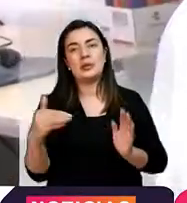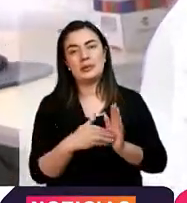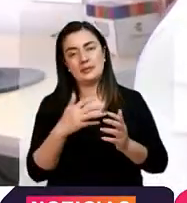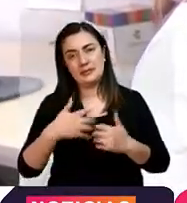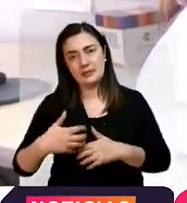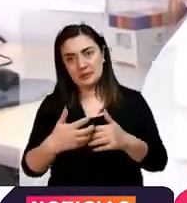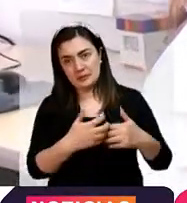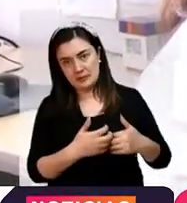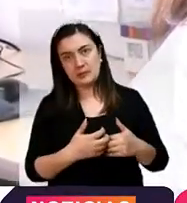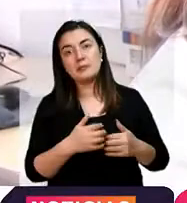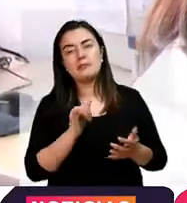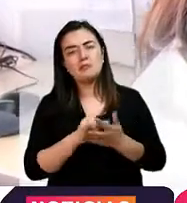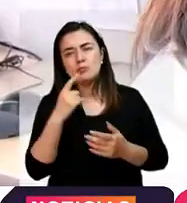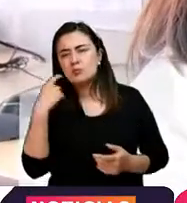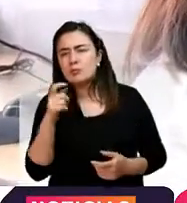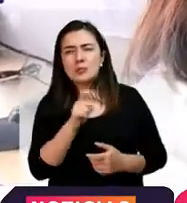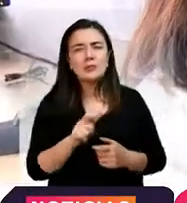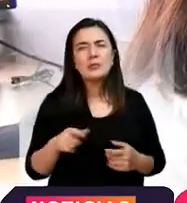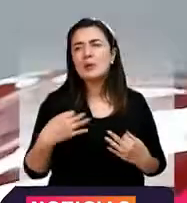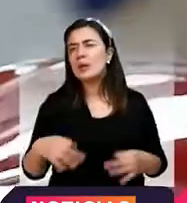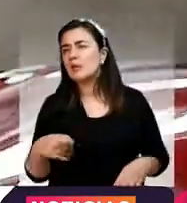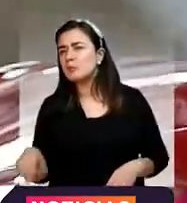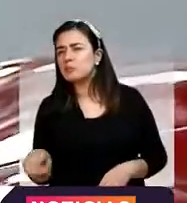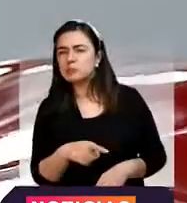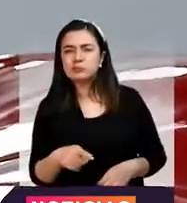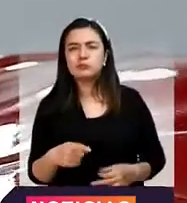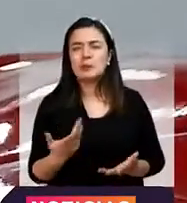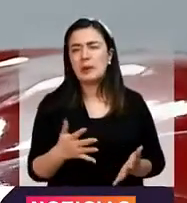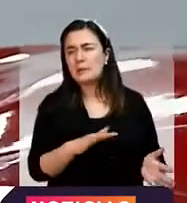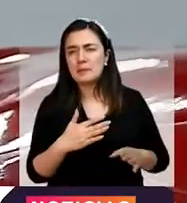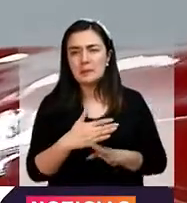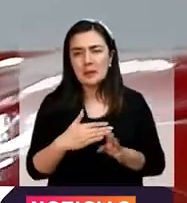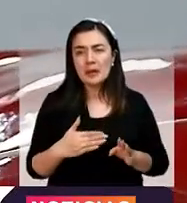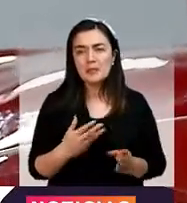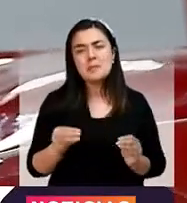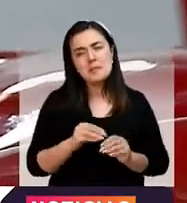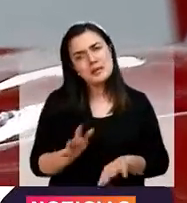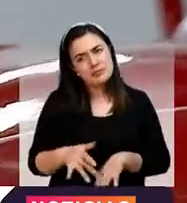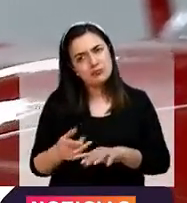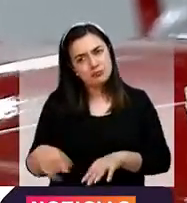buscarán esos comerciantes informales de acumulación media para incentivarlos a formalizarse.